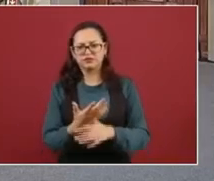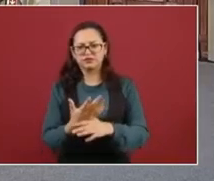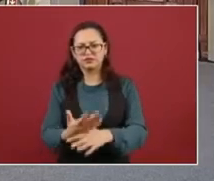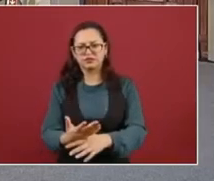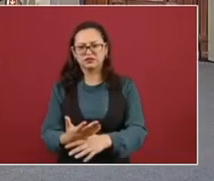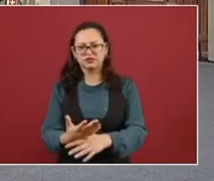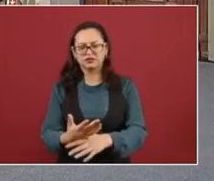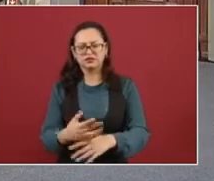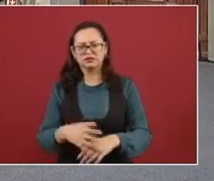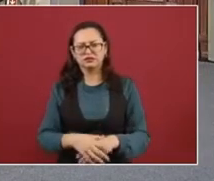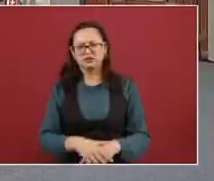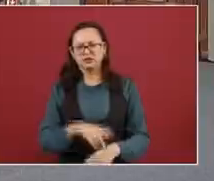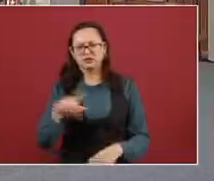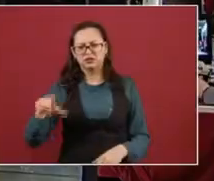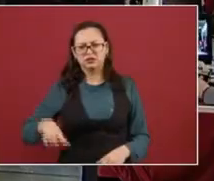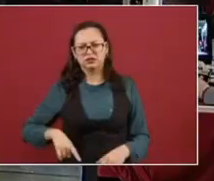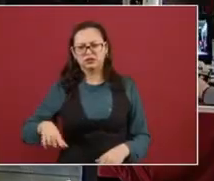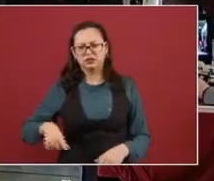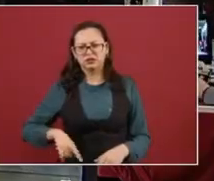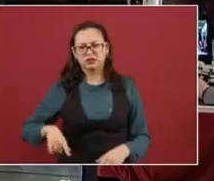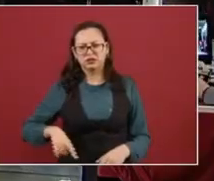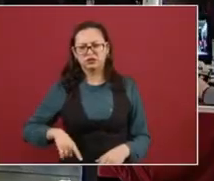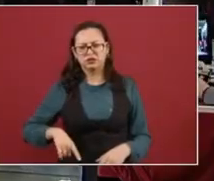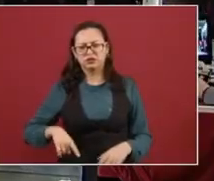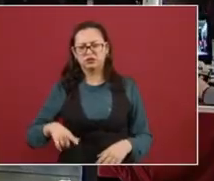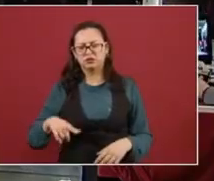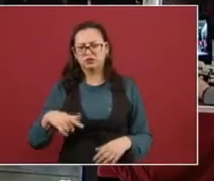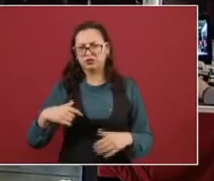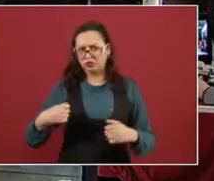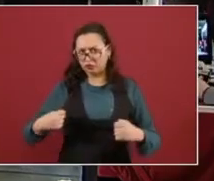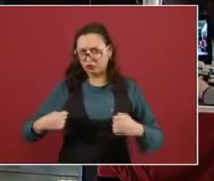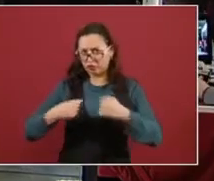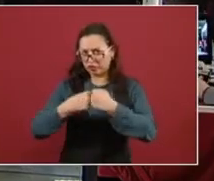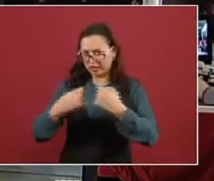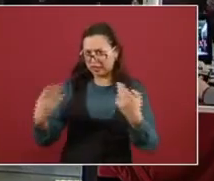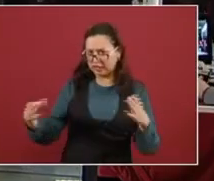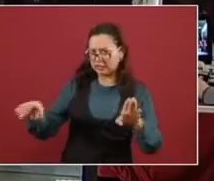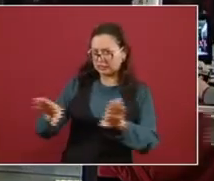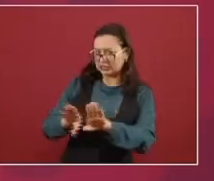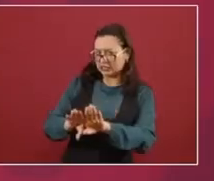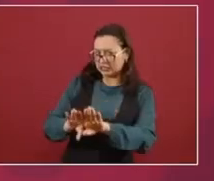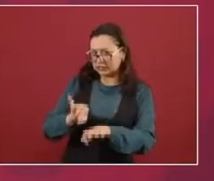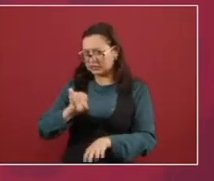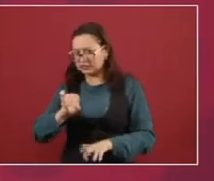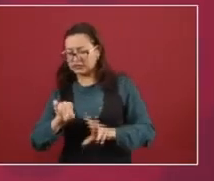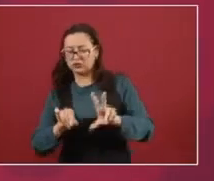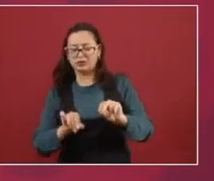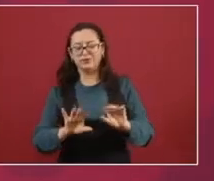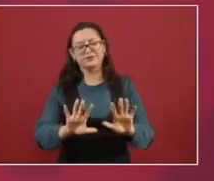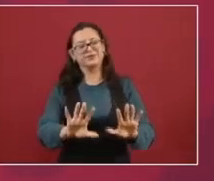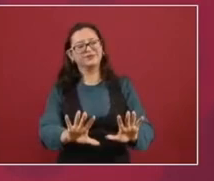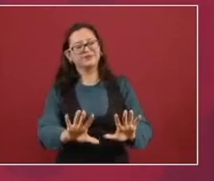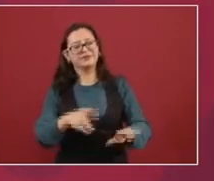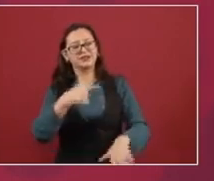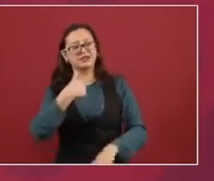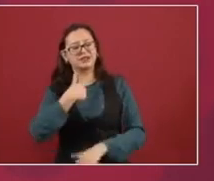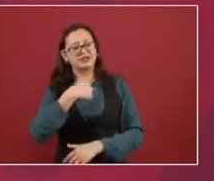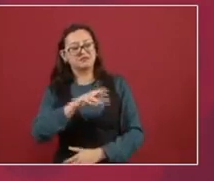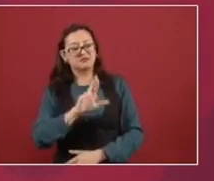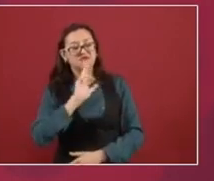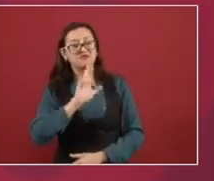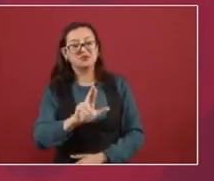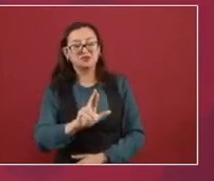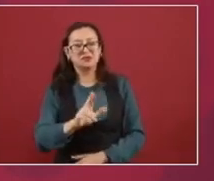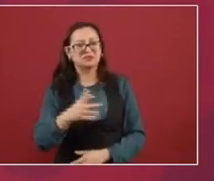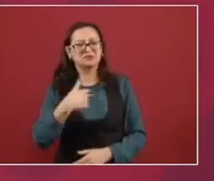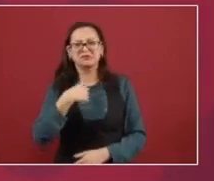Gracias. Presidente, ¿se prepara el gobierno para un eventual cierre de frontera o no hay nada? Contesto eso, es adelantar